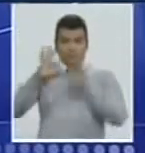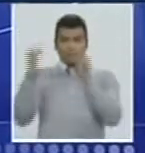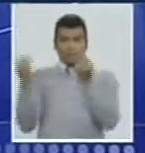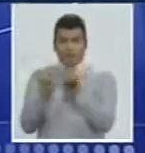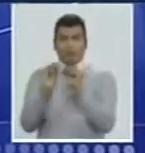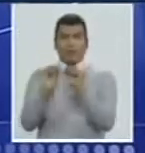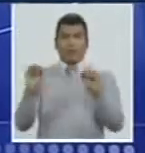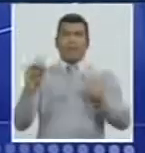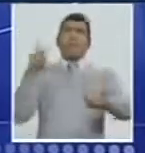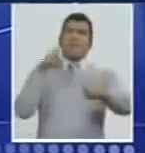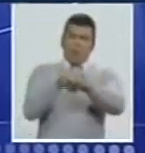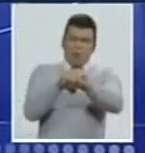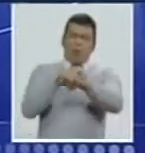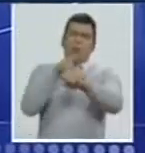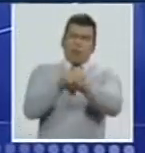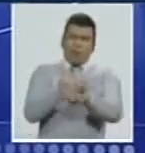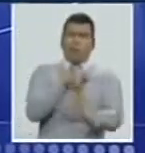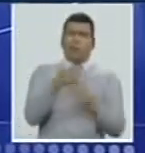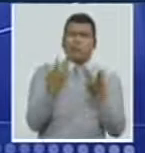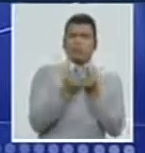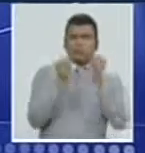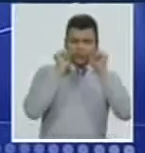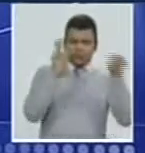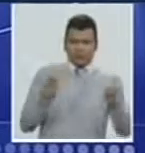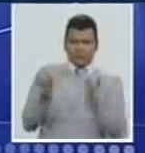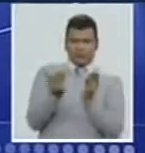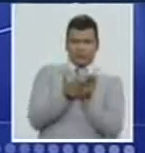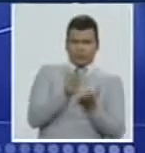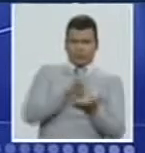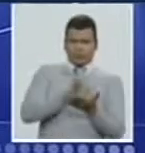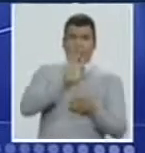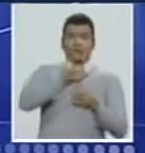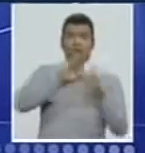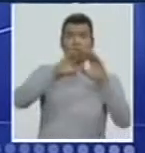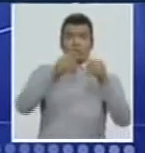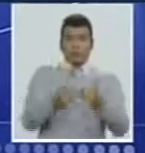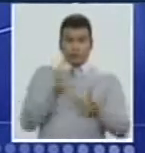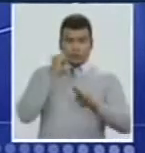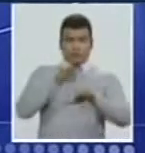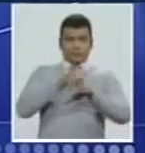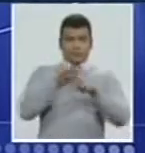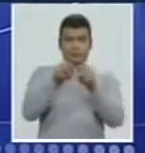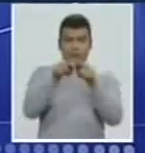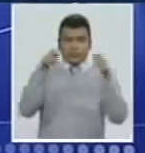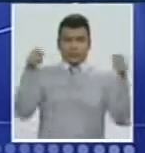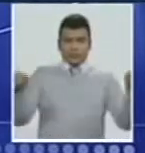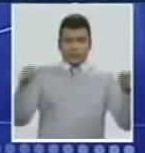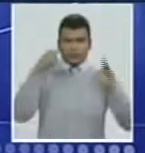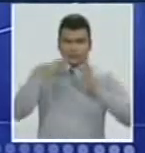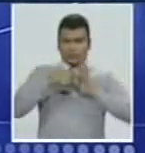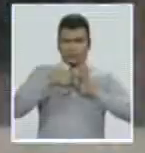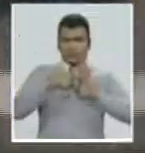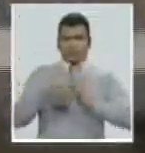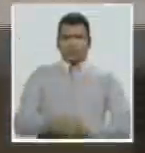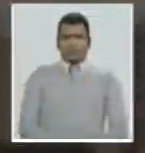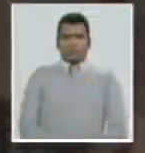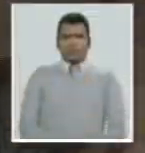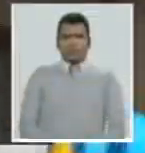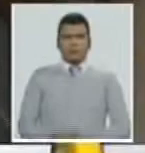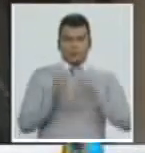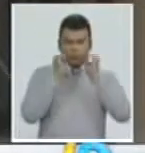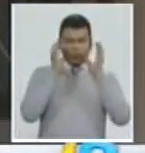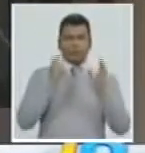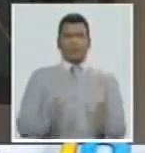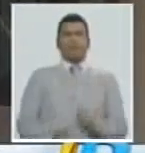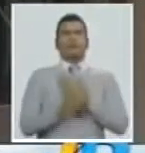que la niña era víctima de supuestos maltratos por parte de algunas de sus compañeras de estudio. Gustavo Andrés González con el informe. El cuerpo de la